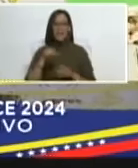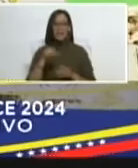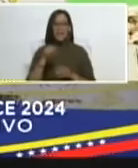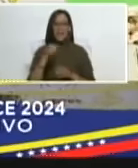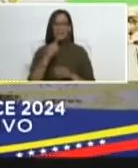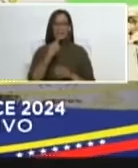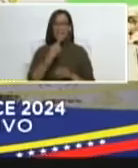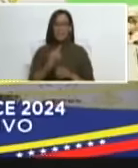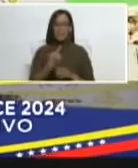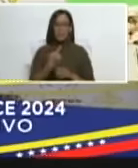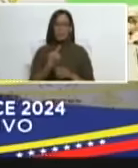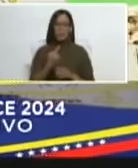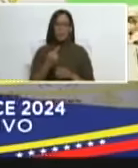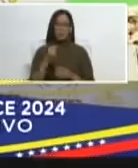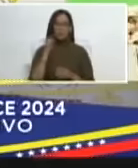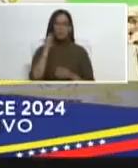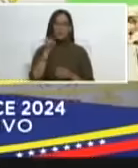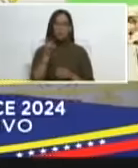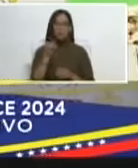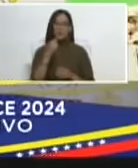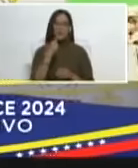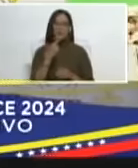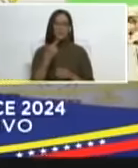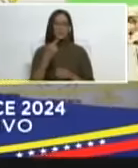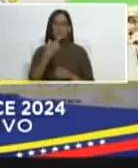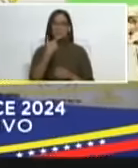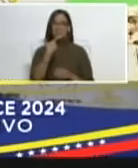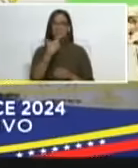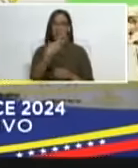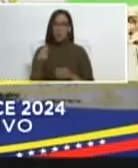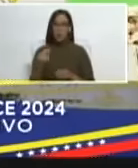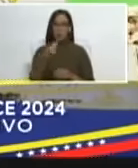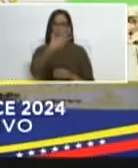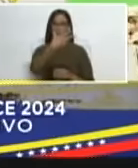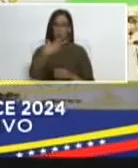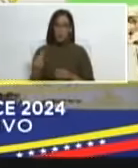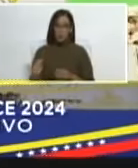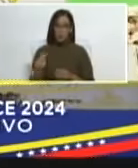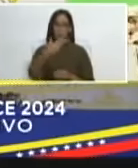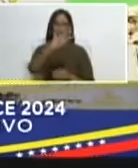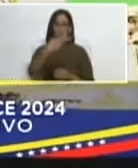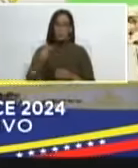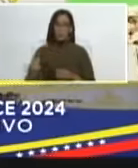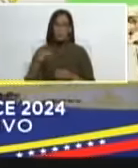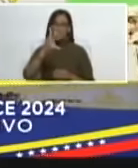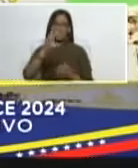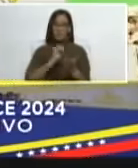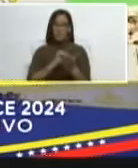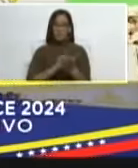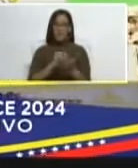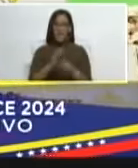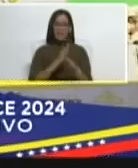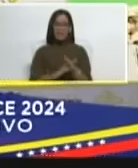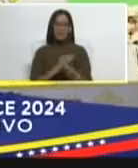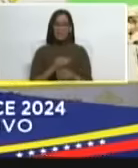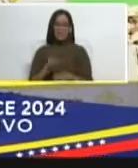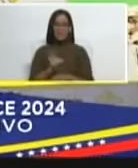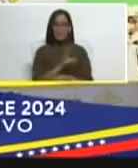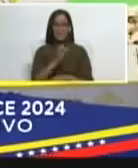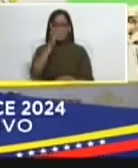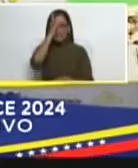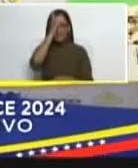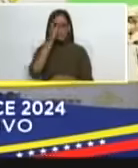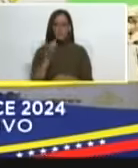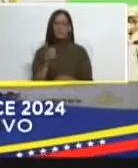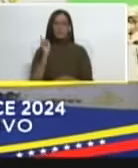se lo había dicho. Me vas a negar tres veces antes que cante el gallo. Porque a Jesús inclusive lo traicionaron. A Jesús